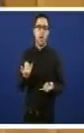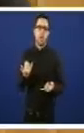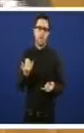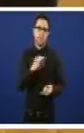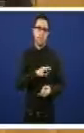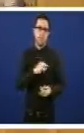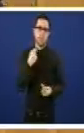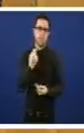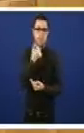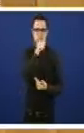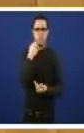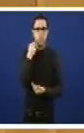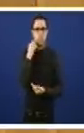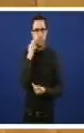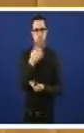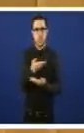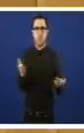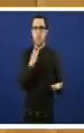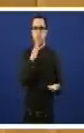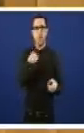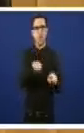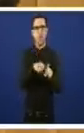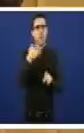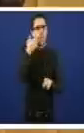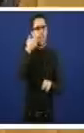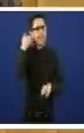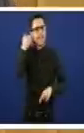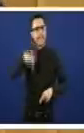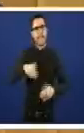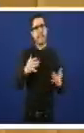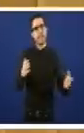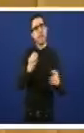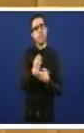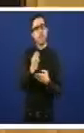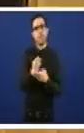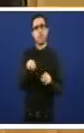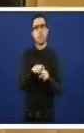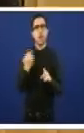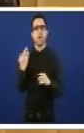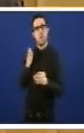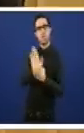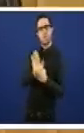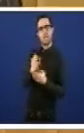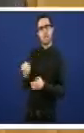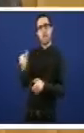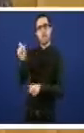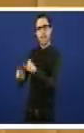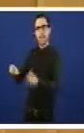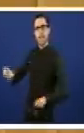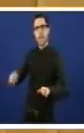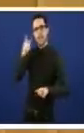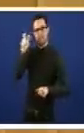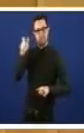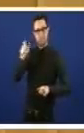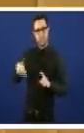deputados, por a dignidade desta Cámara que efectivamente representa a soberanía popular e representa